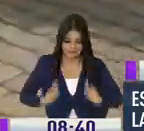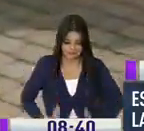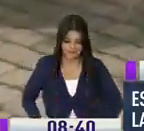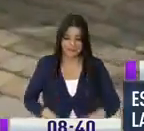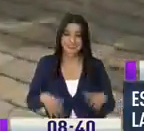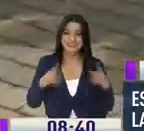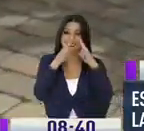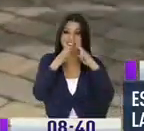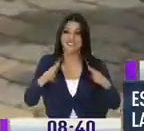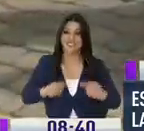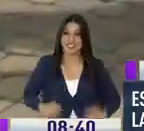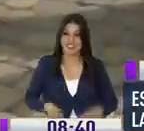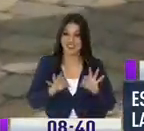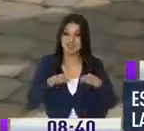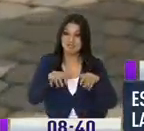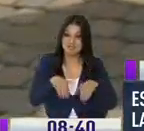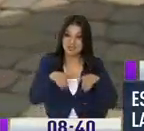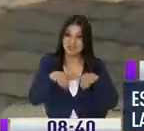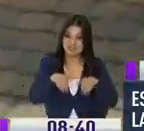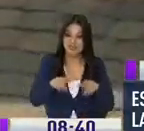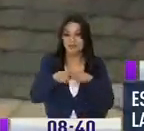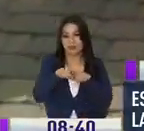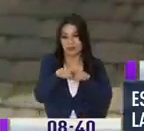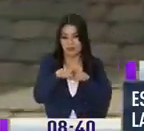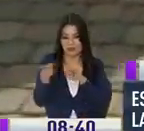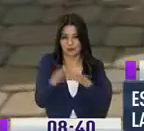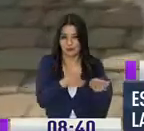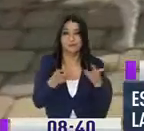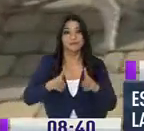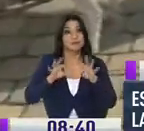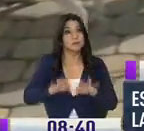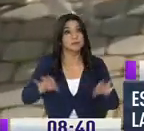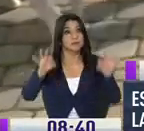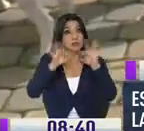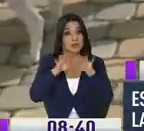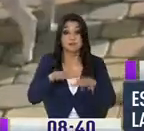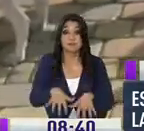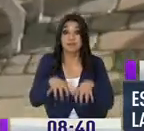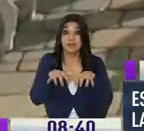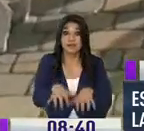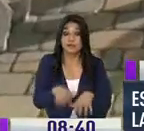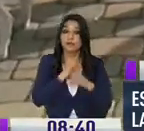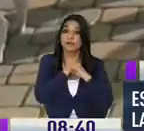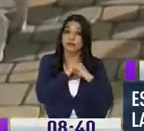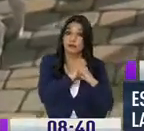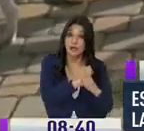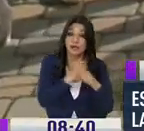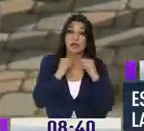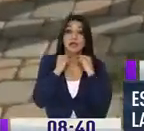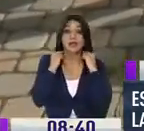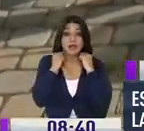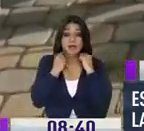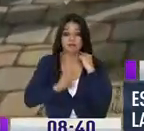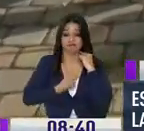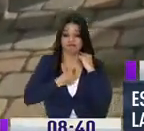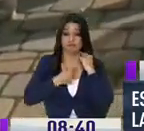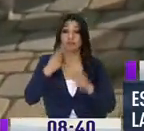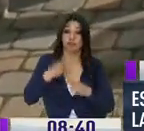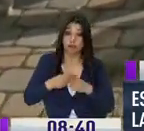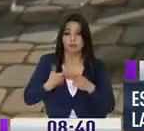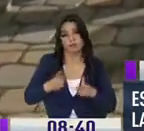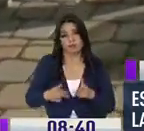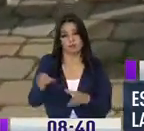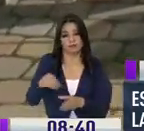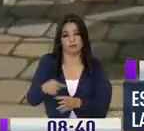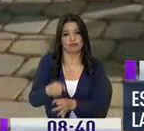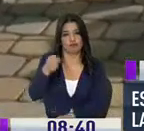navideños. Y también no olvidemos que es muy importante traer a nuestros perritos con traílla y correa y con una identificación. ya que